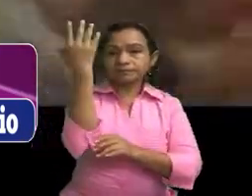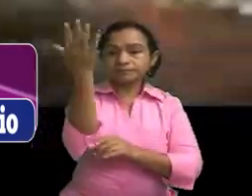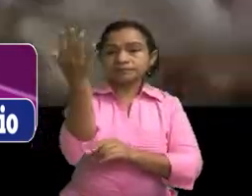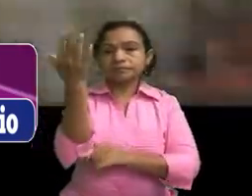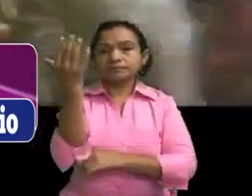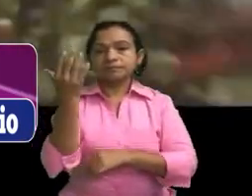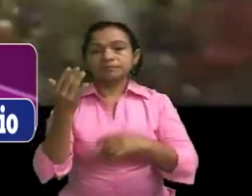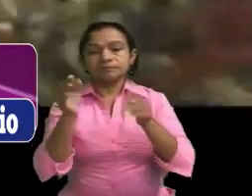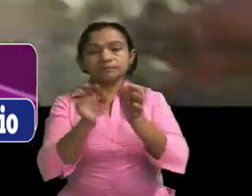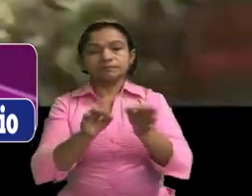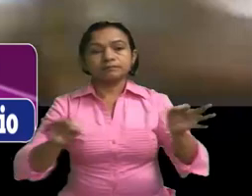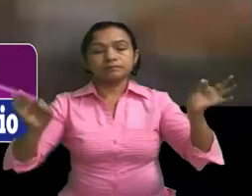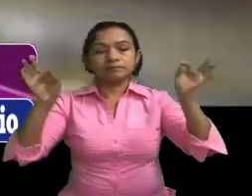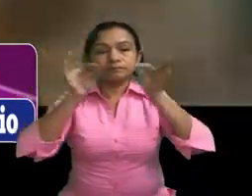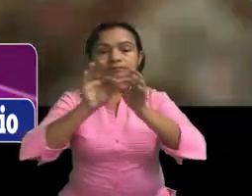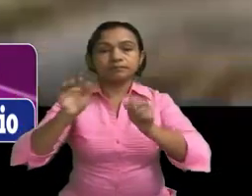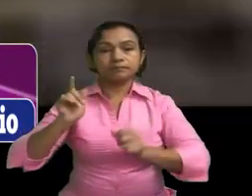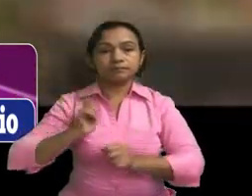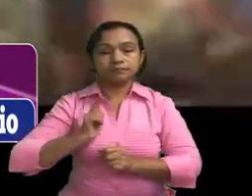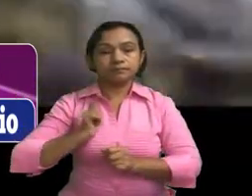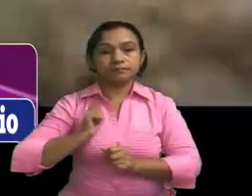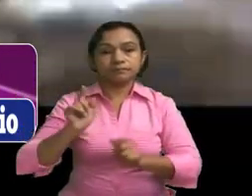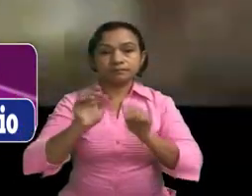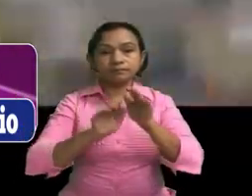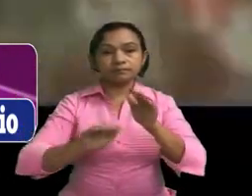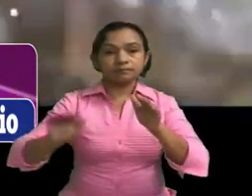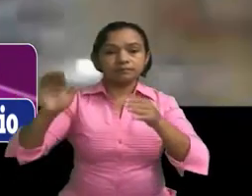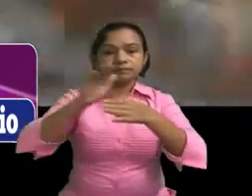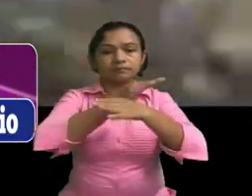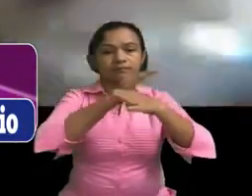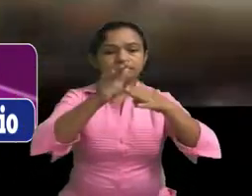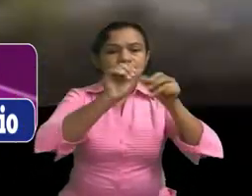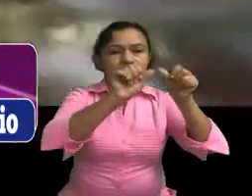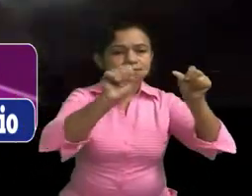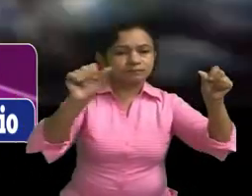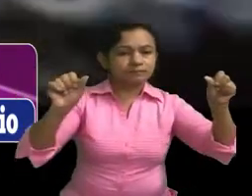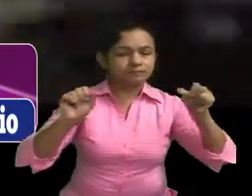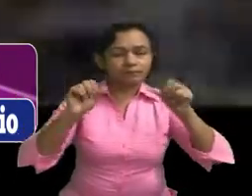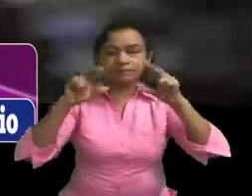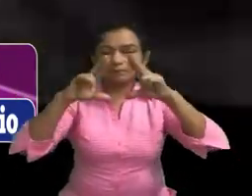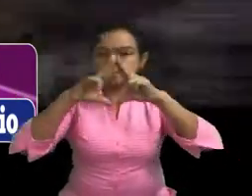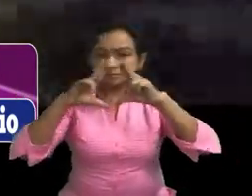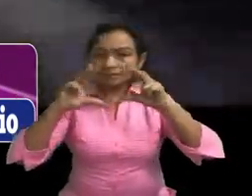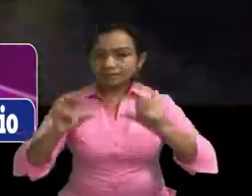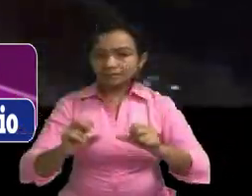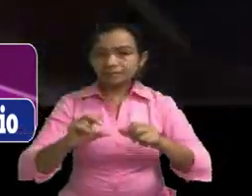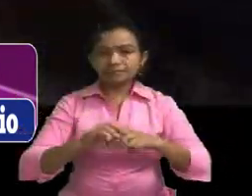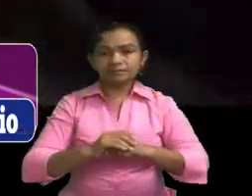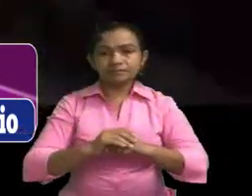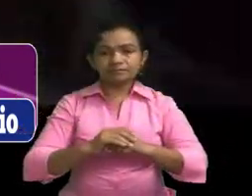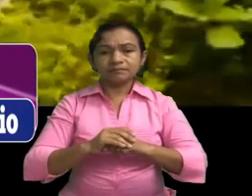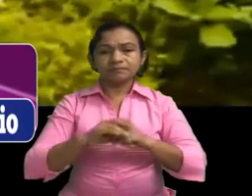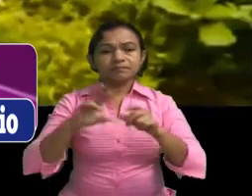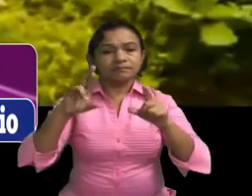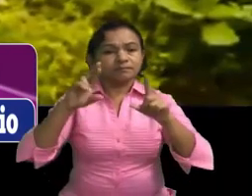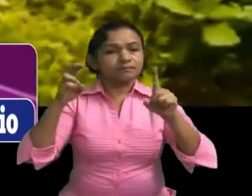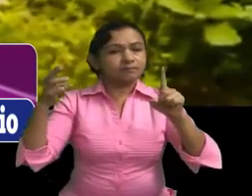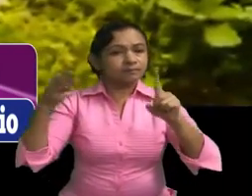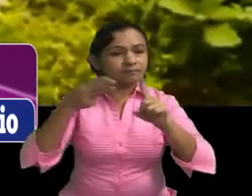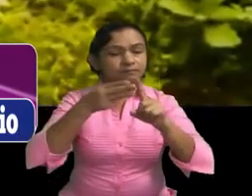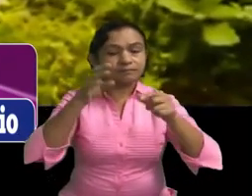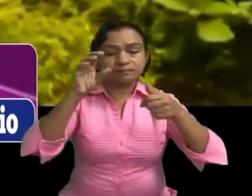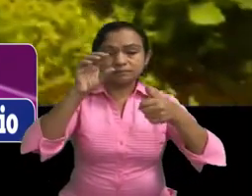fundamental porque es donde tenemos la mayor biodiversidad de nuestro país, uh-huh, inclusive de la región.